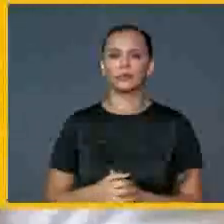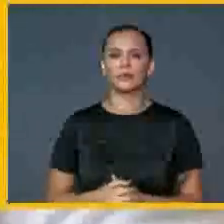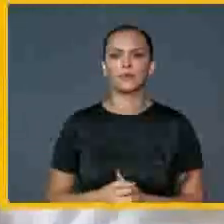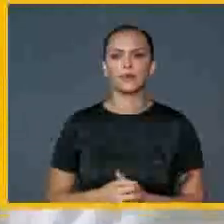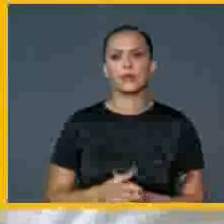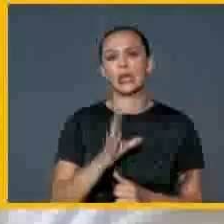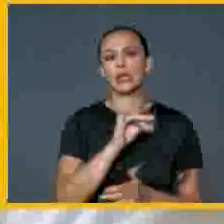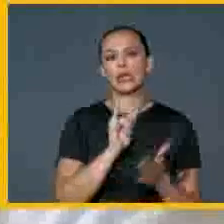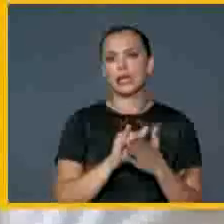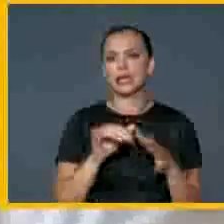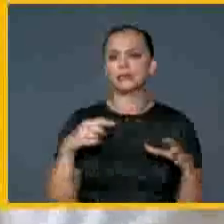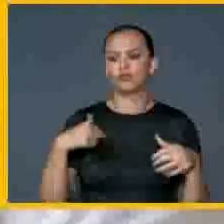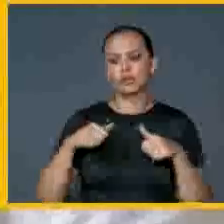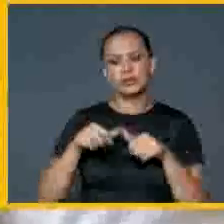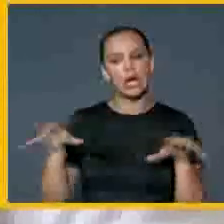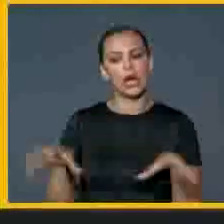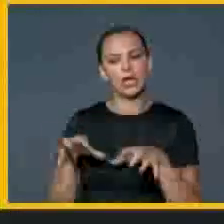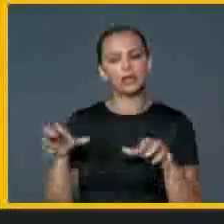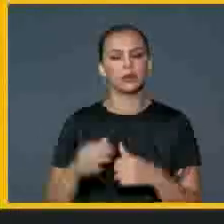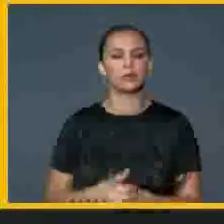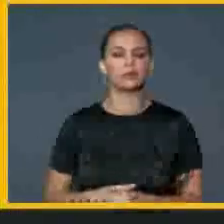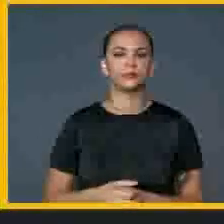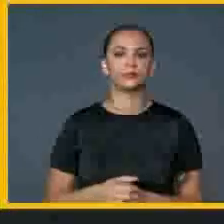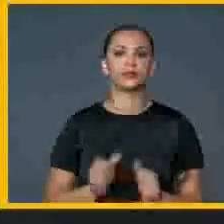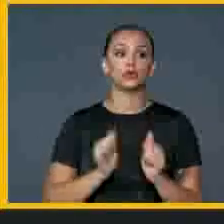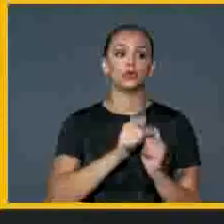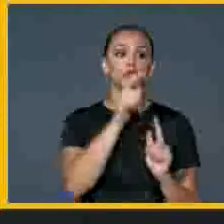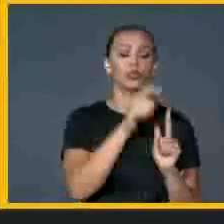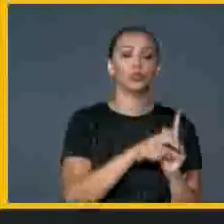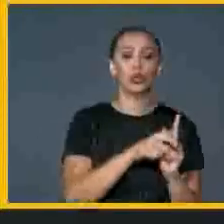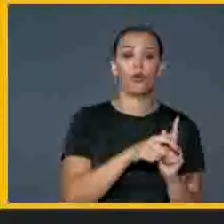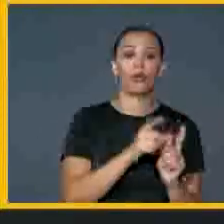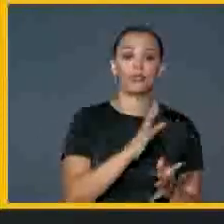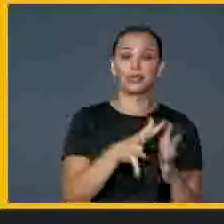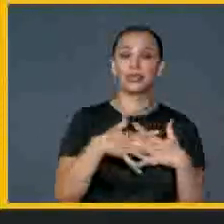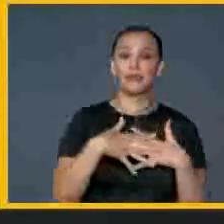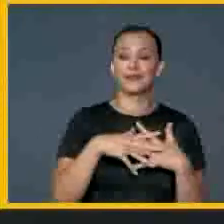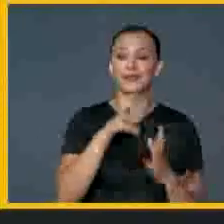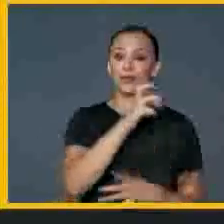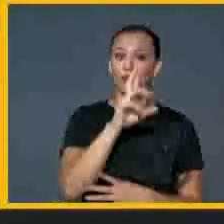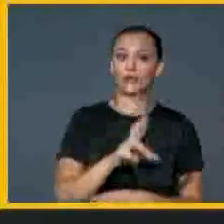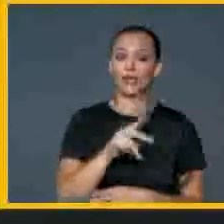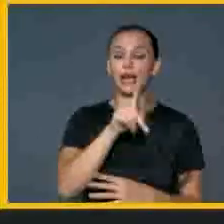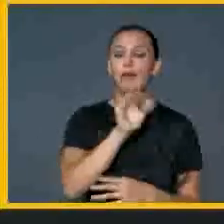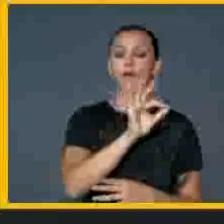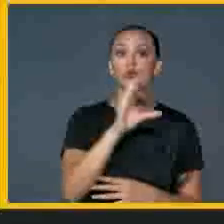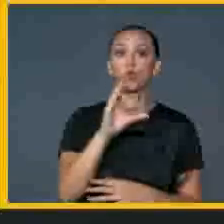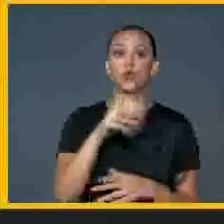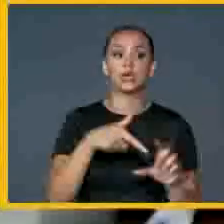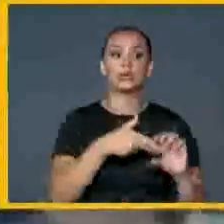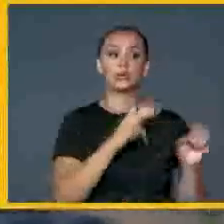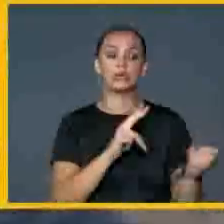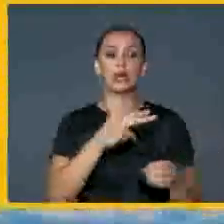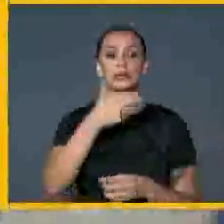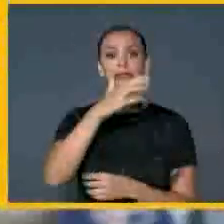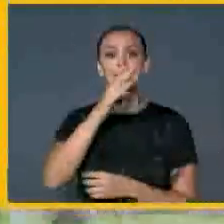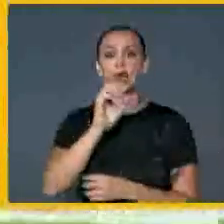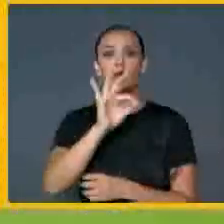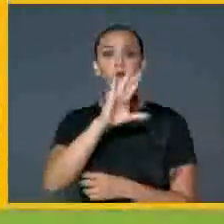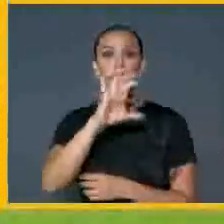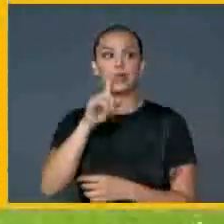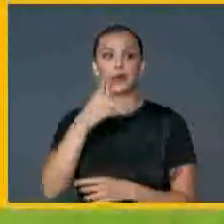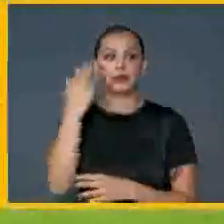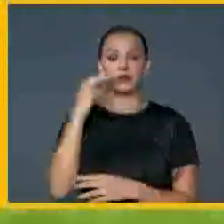si siguiese activo, ¿no? En el caso del defensa de la selección nacional, Francisco Calvo, luego de su salida del Chicago Fire